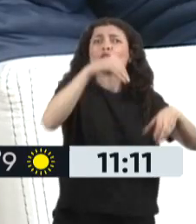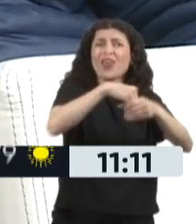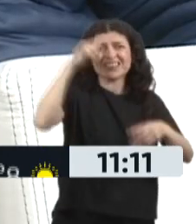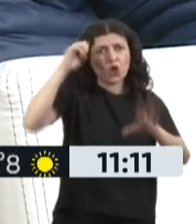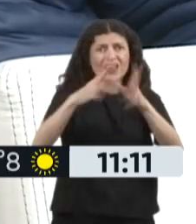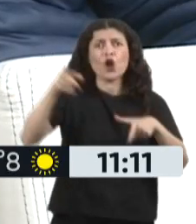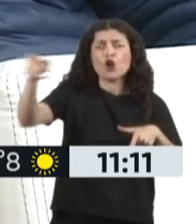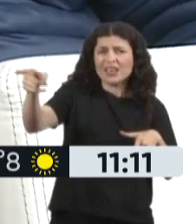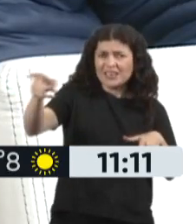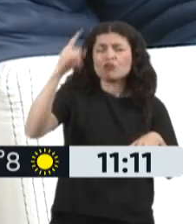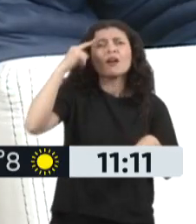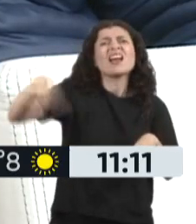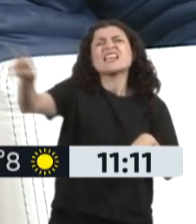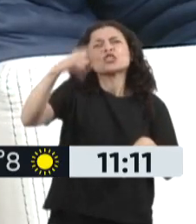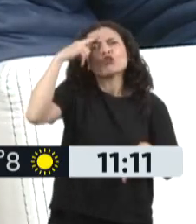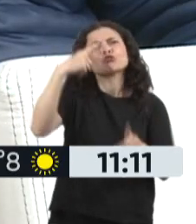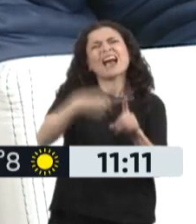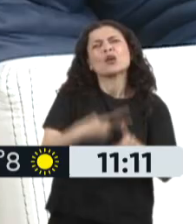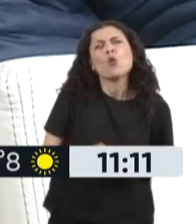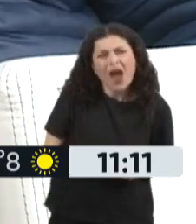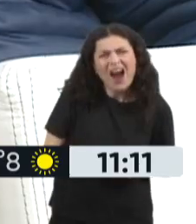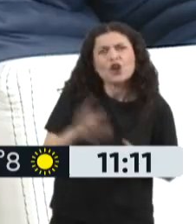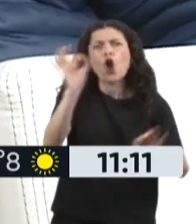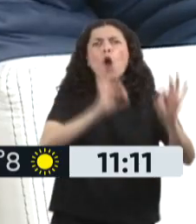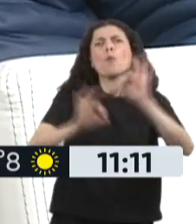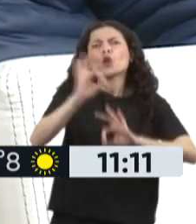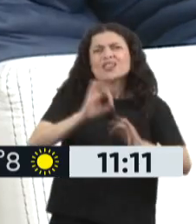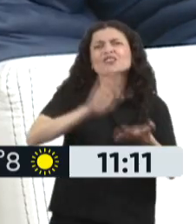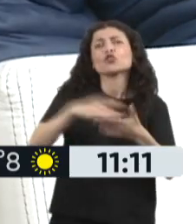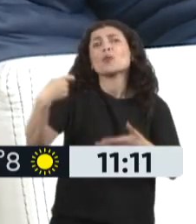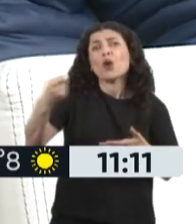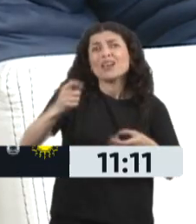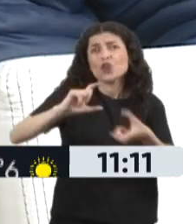Congreso calculó este proyecto de movilidad